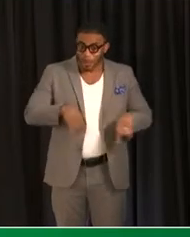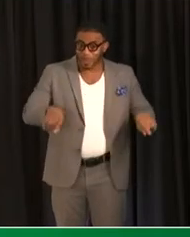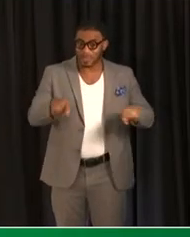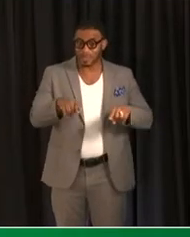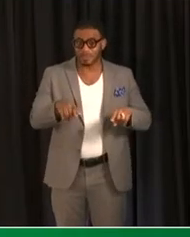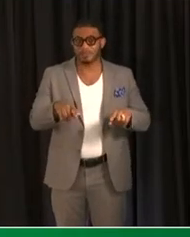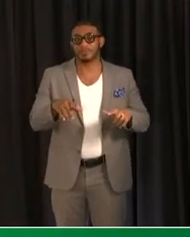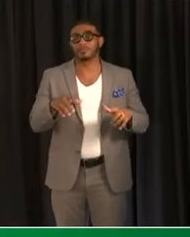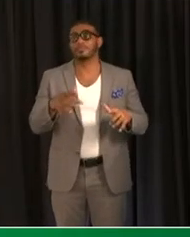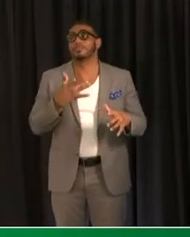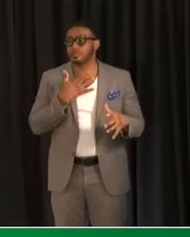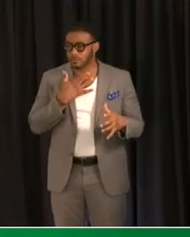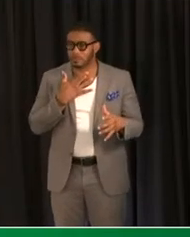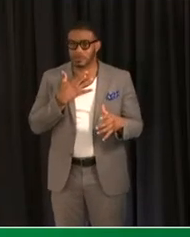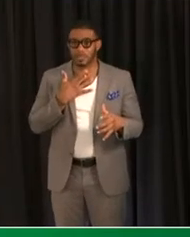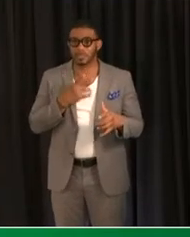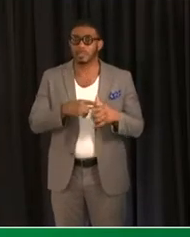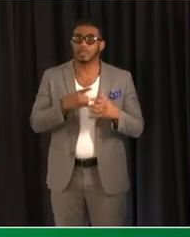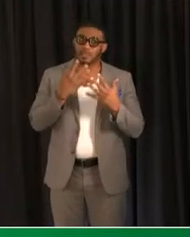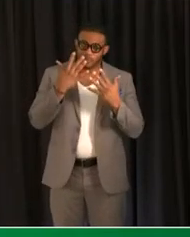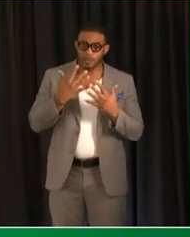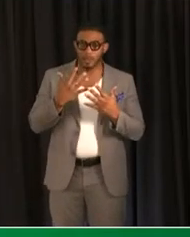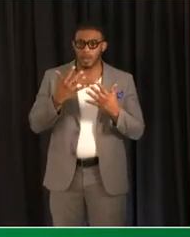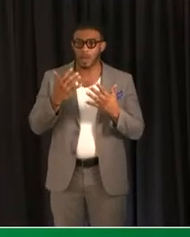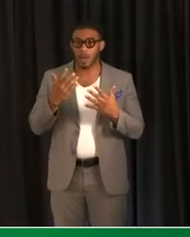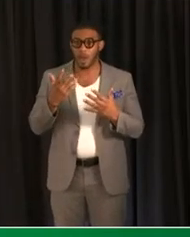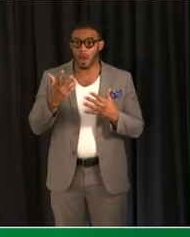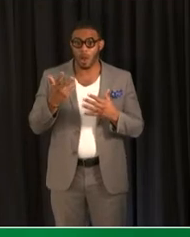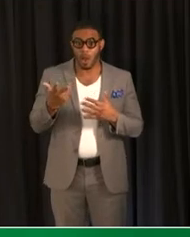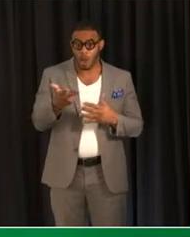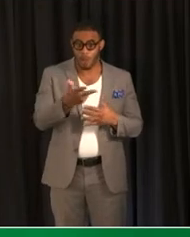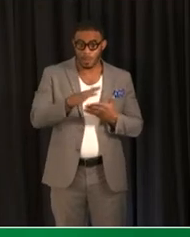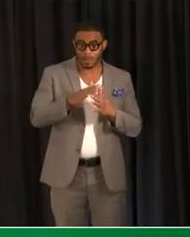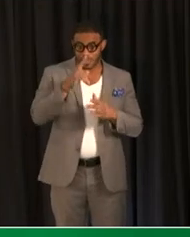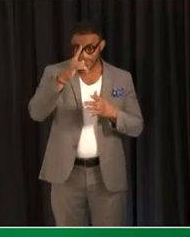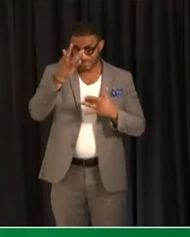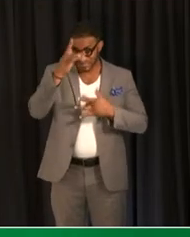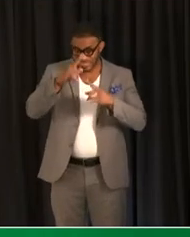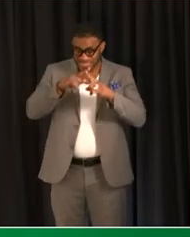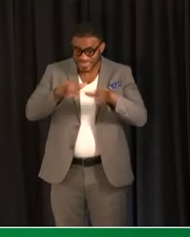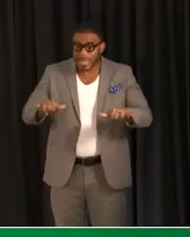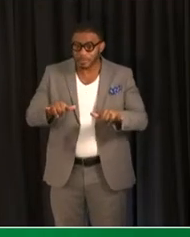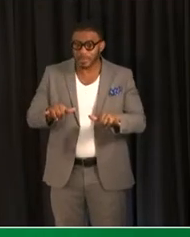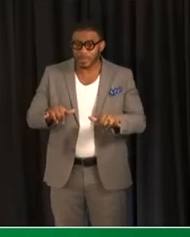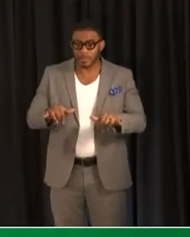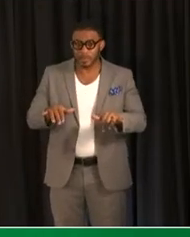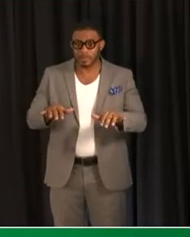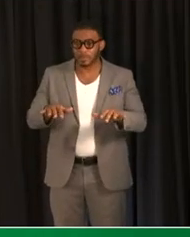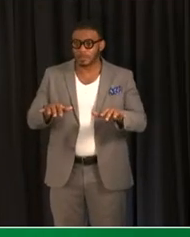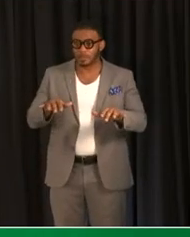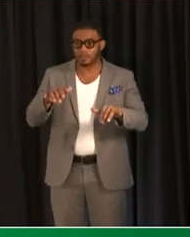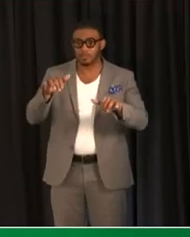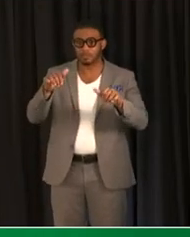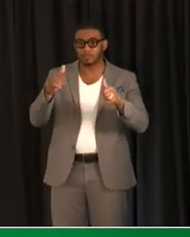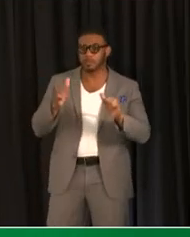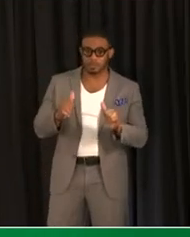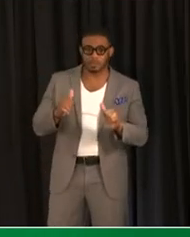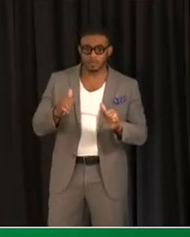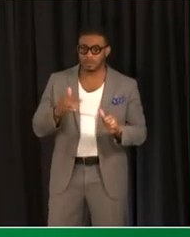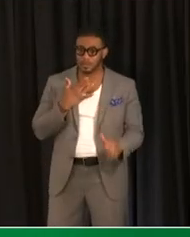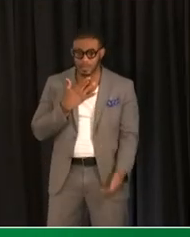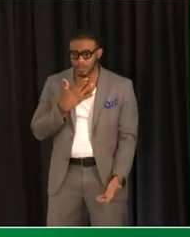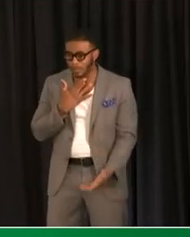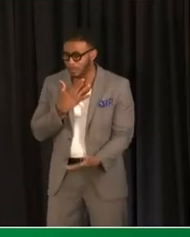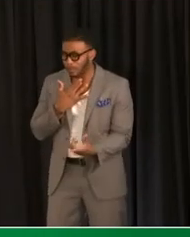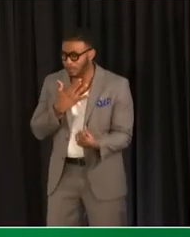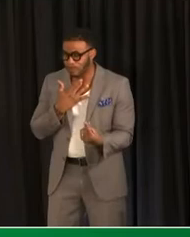3 cayeron en la misma época. And then, unfortunately, all 3 got sick at the same time. Entonces lo que